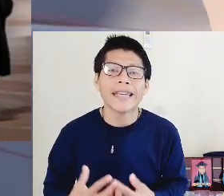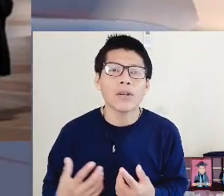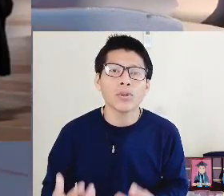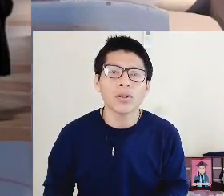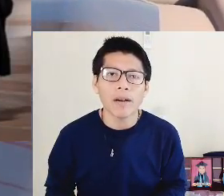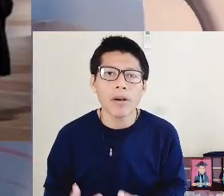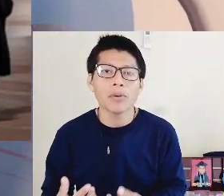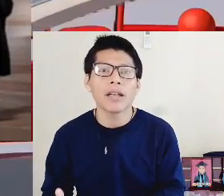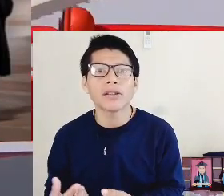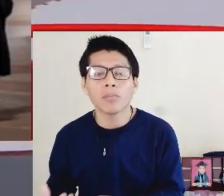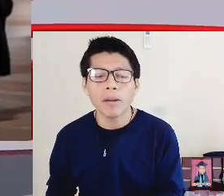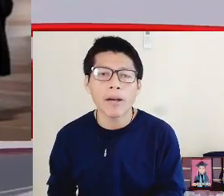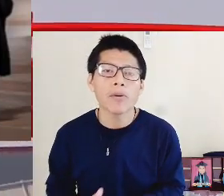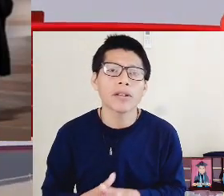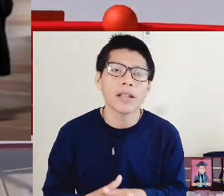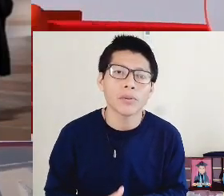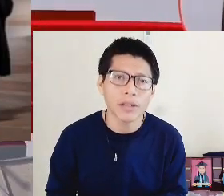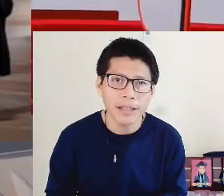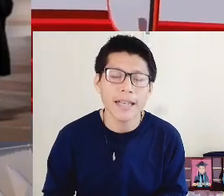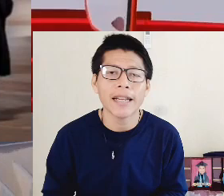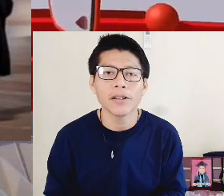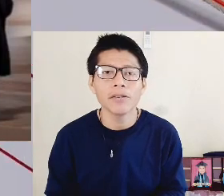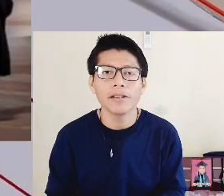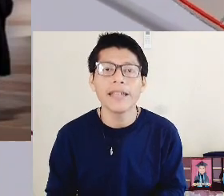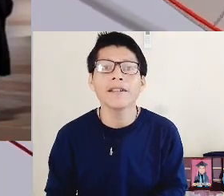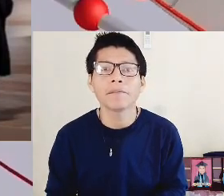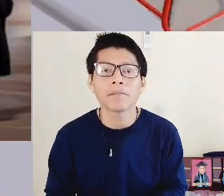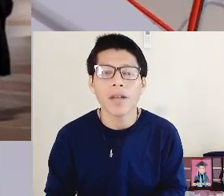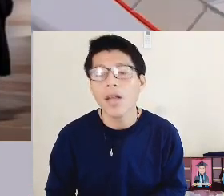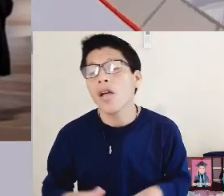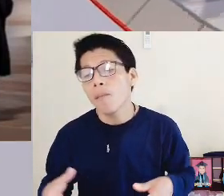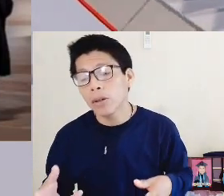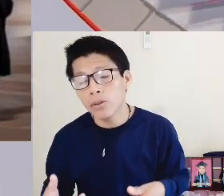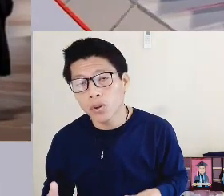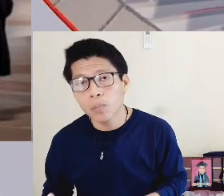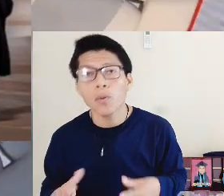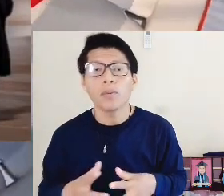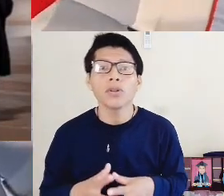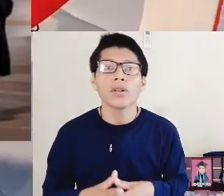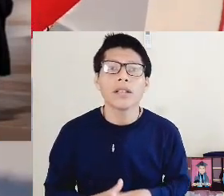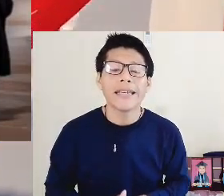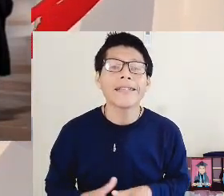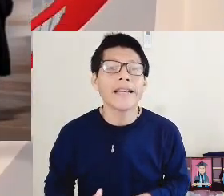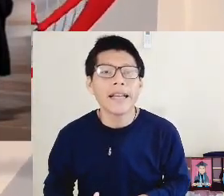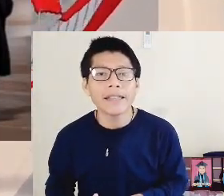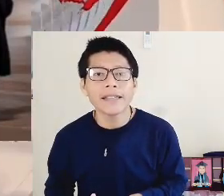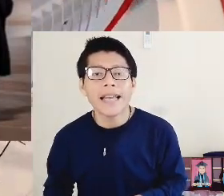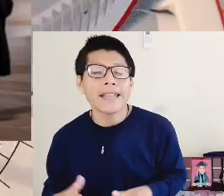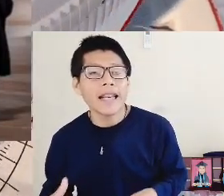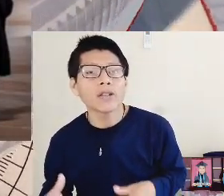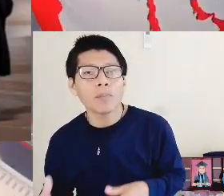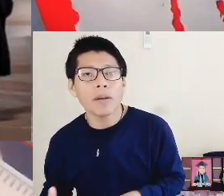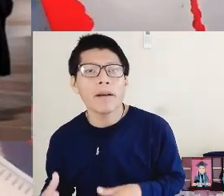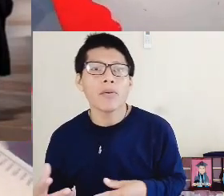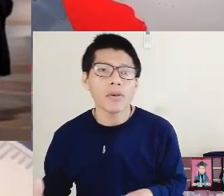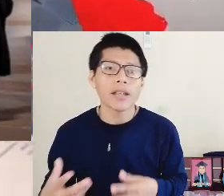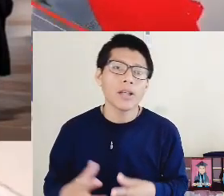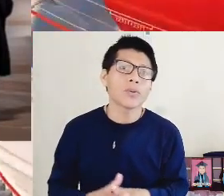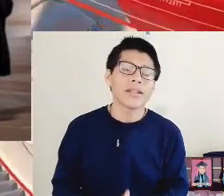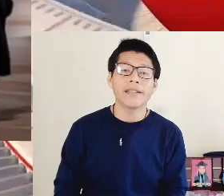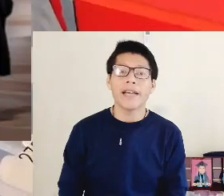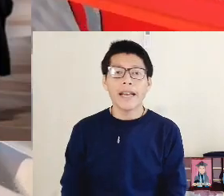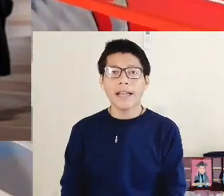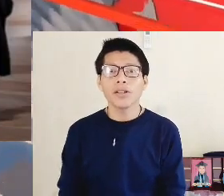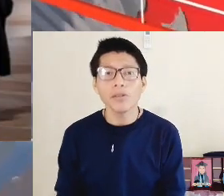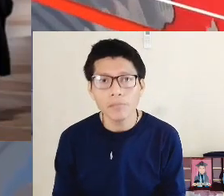el asqueroso trabajo de la suprema corte de justicia de la nación bien pues los propios integrantes de la suprema